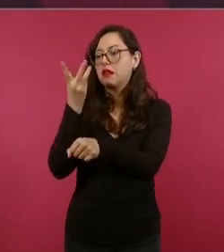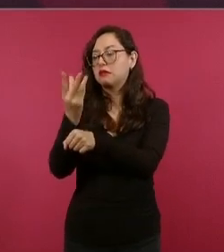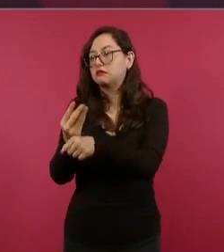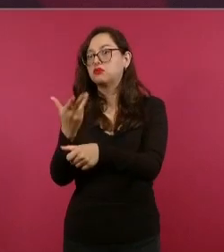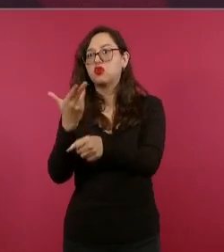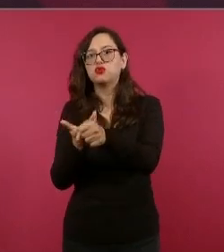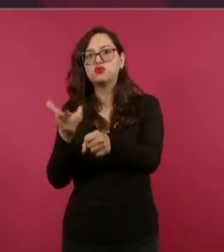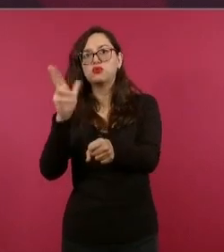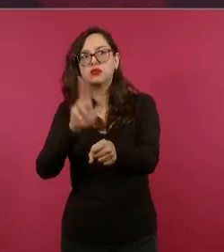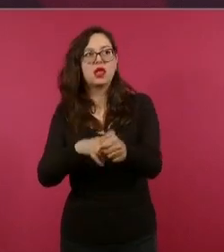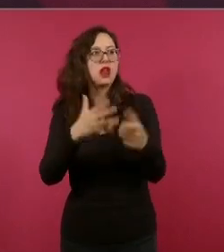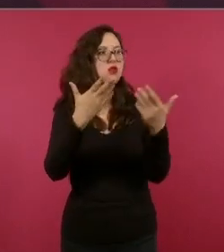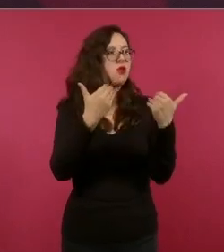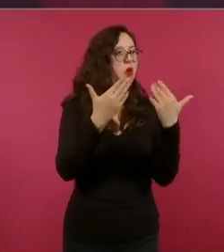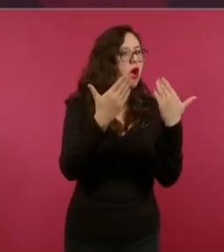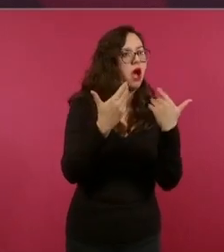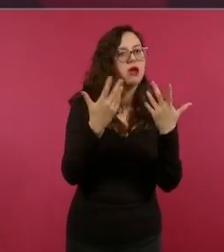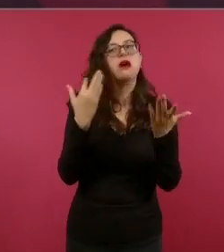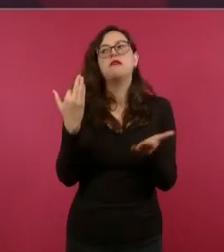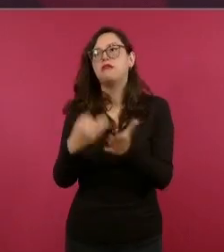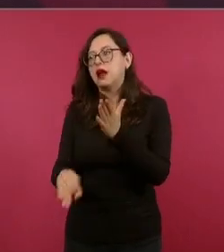para atender a infartados.